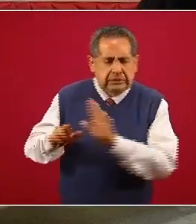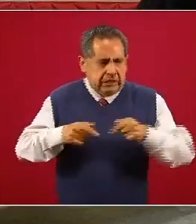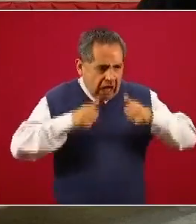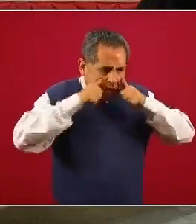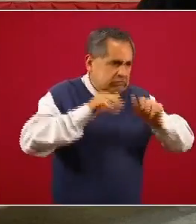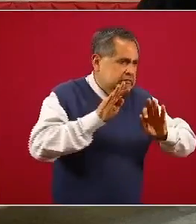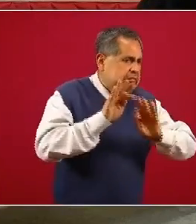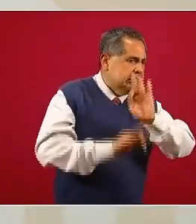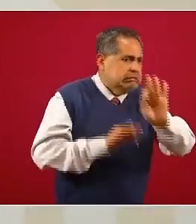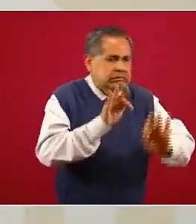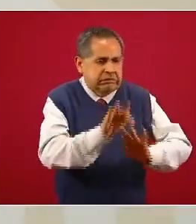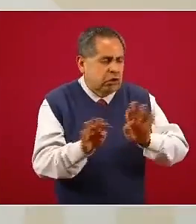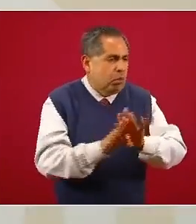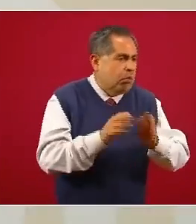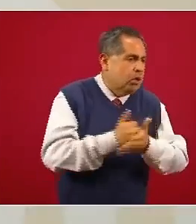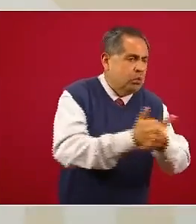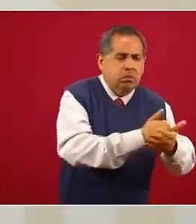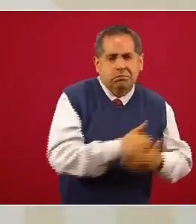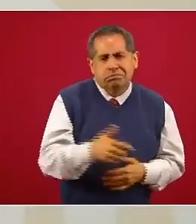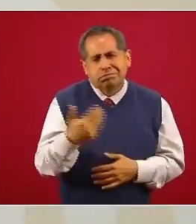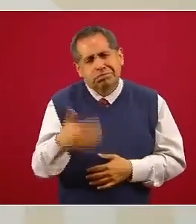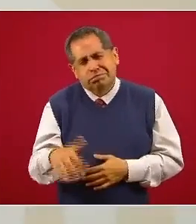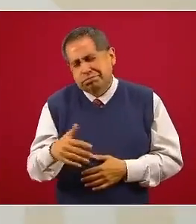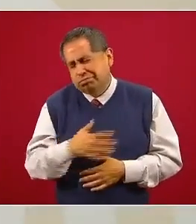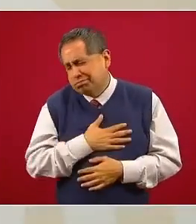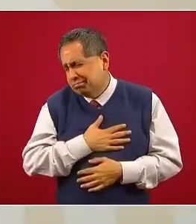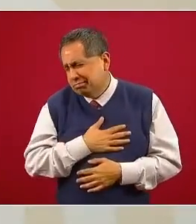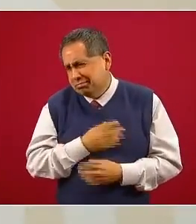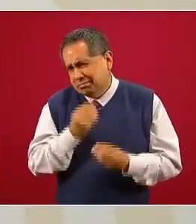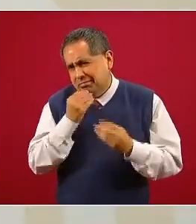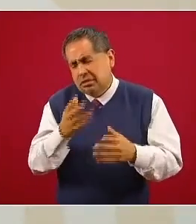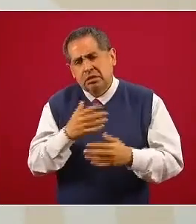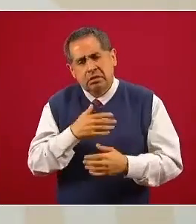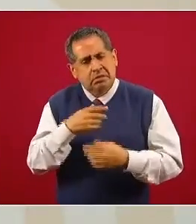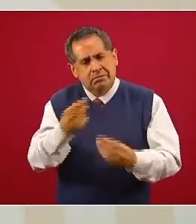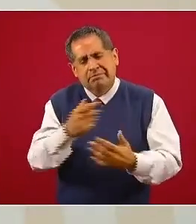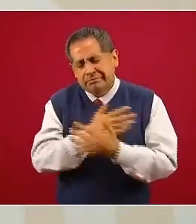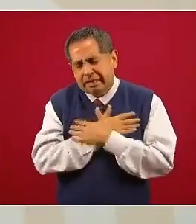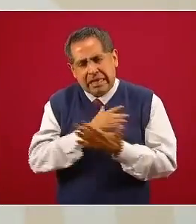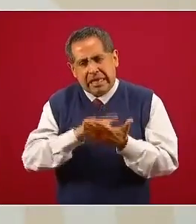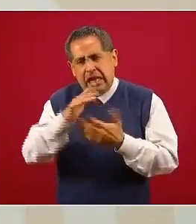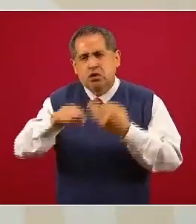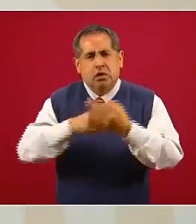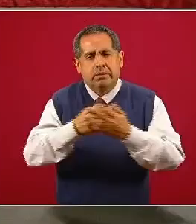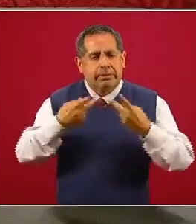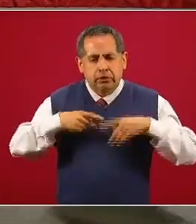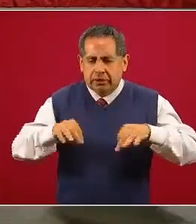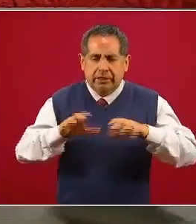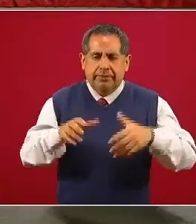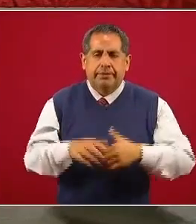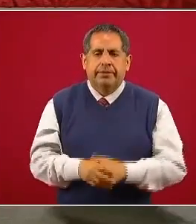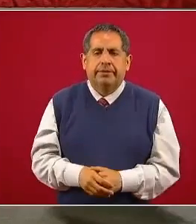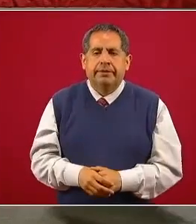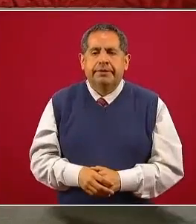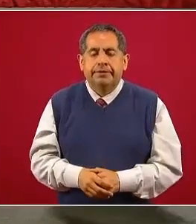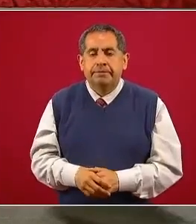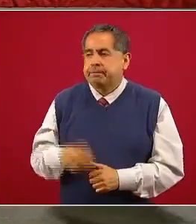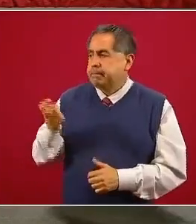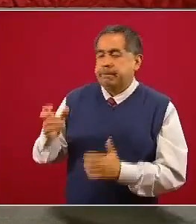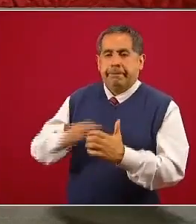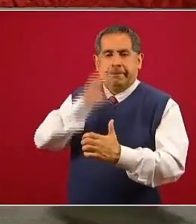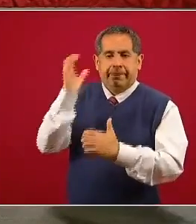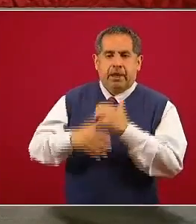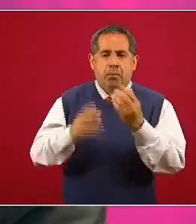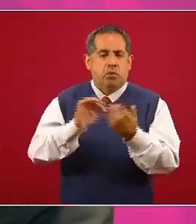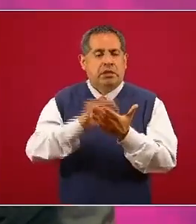gusta para dedicarse a atender pacientes COVID. Así que mi agradecimiento a todo mi personal. Gracias. Excelente. Pues aquí